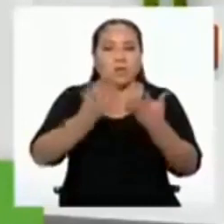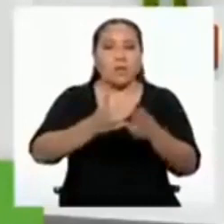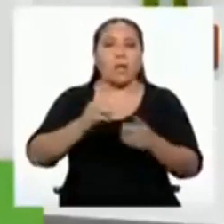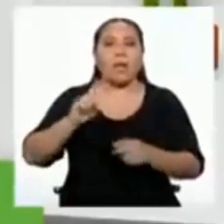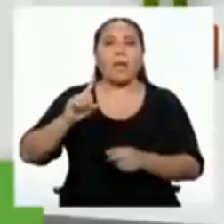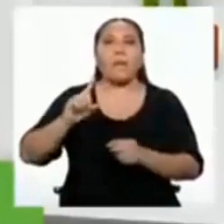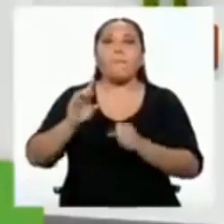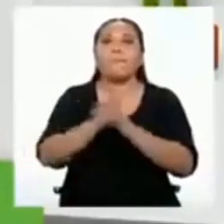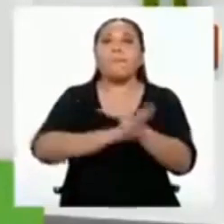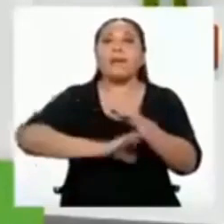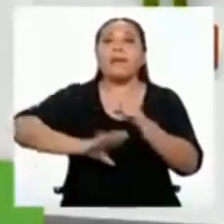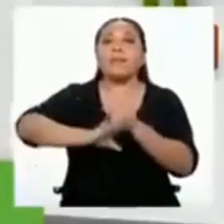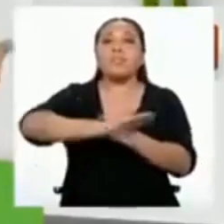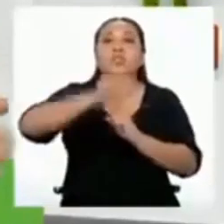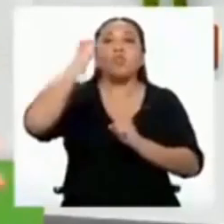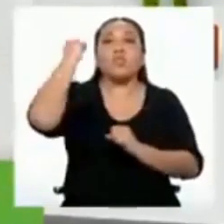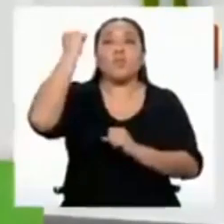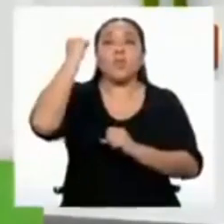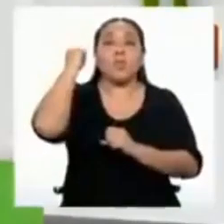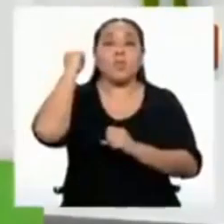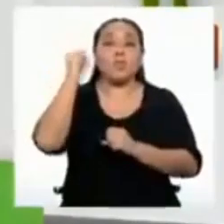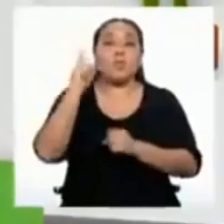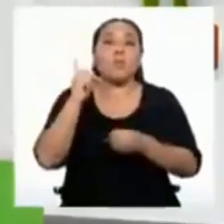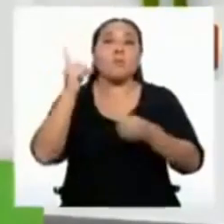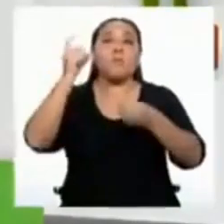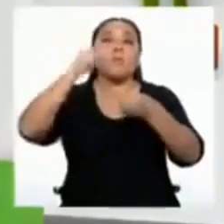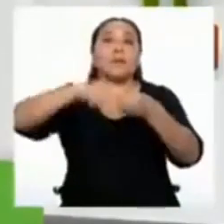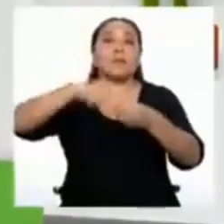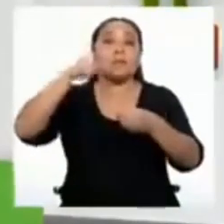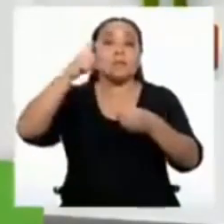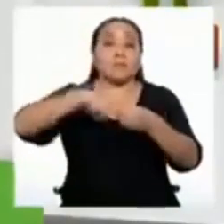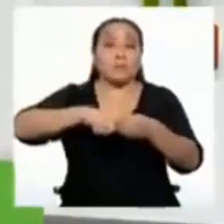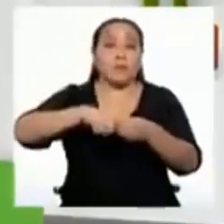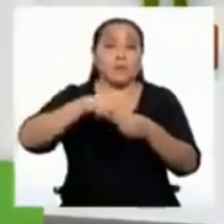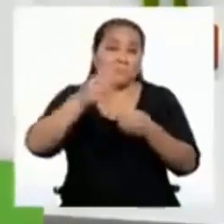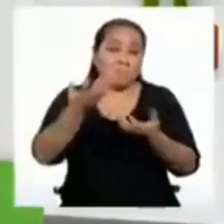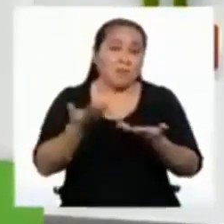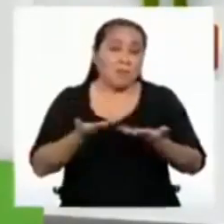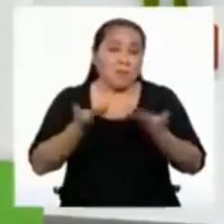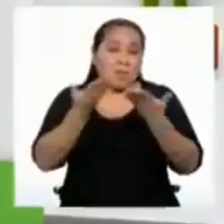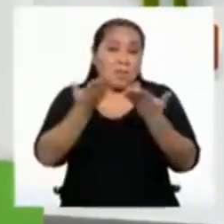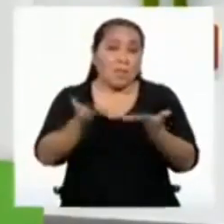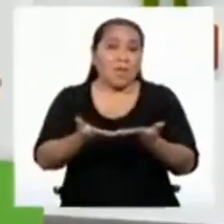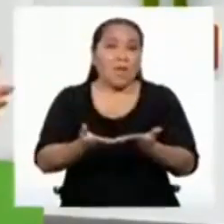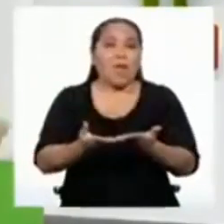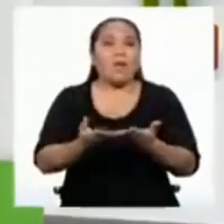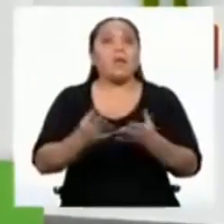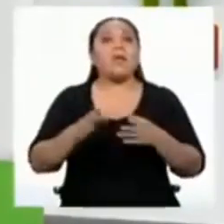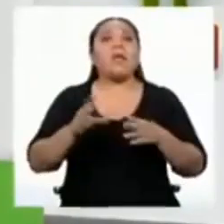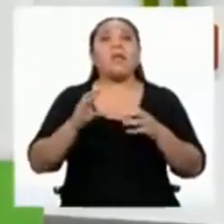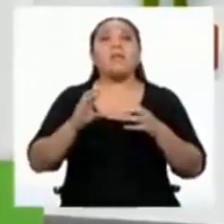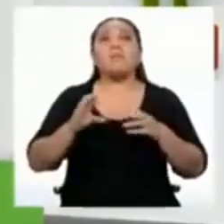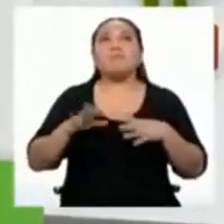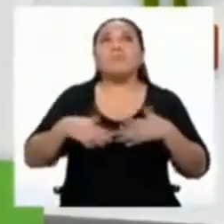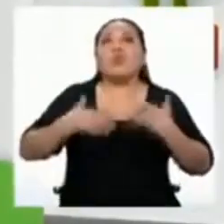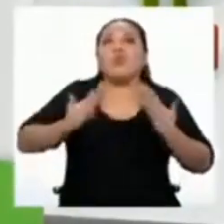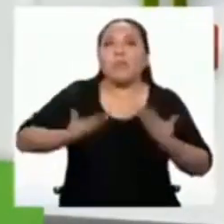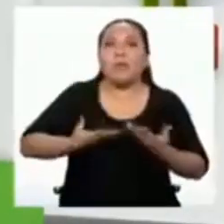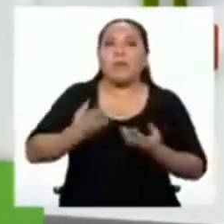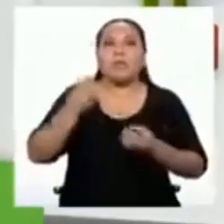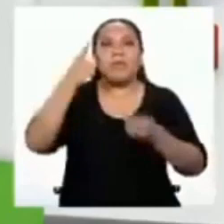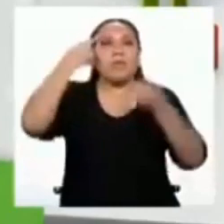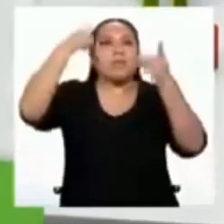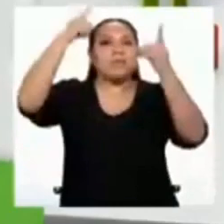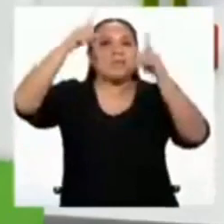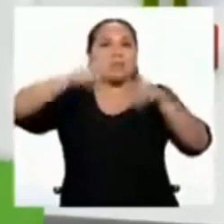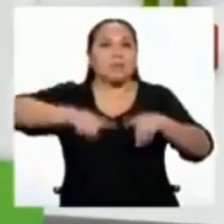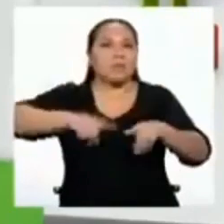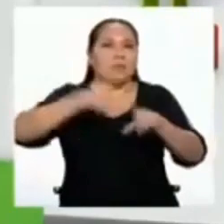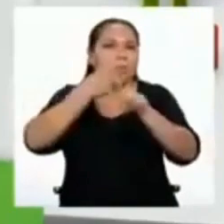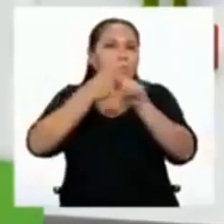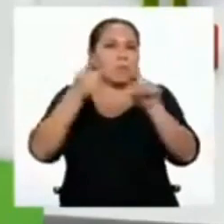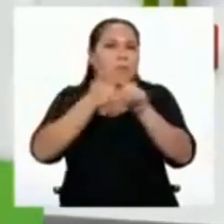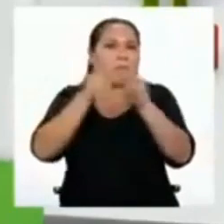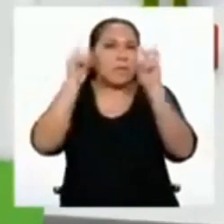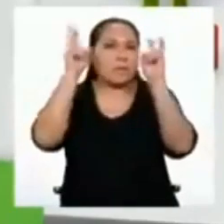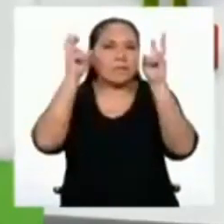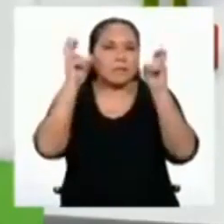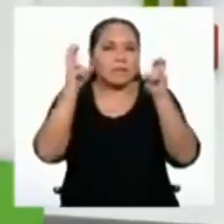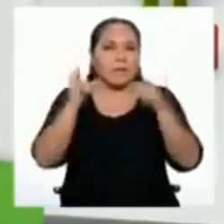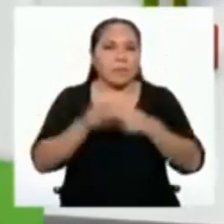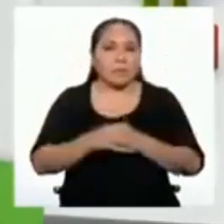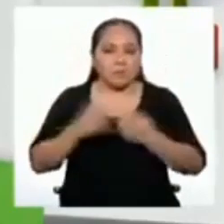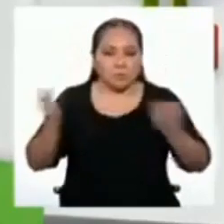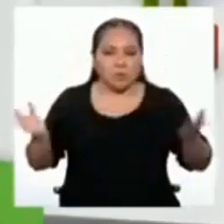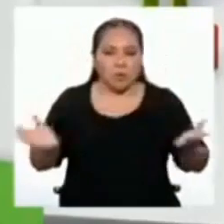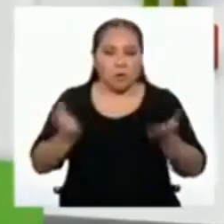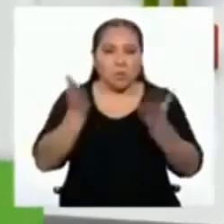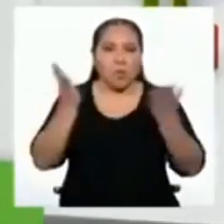derecho la participación que nos permite involucrarnos en la toma de decisiones sobre asuntos públicos. Por supuesto, promoviendo el Estado